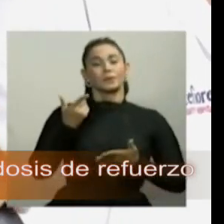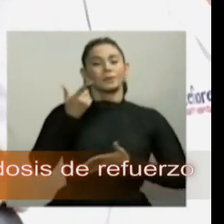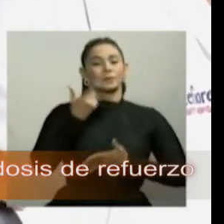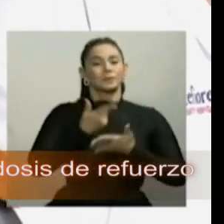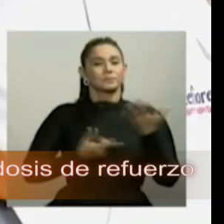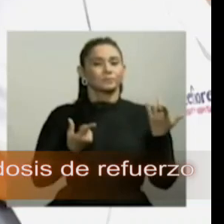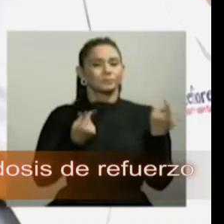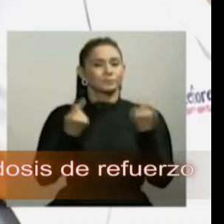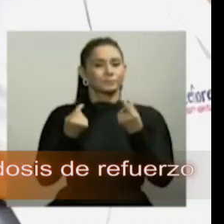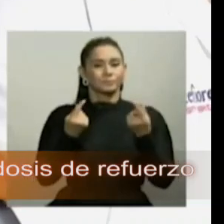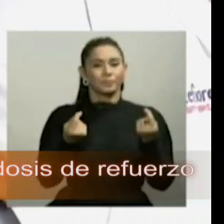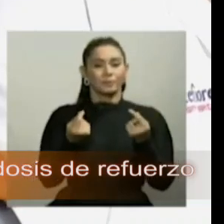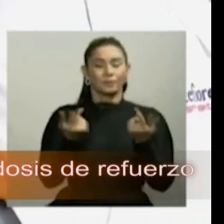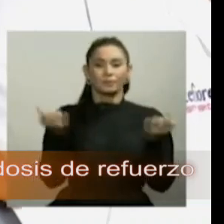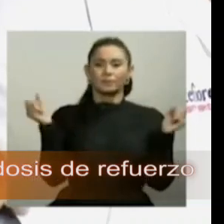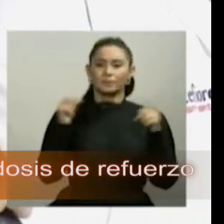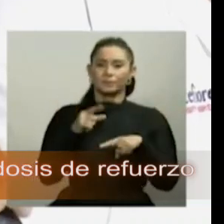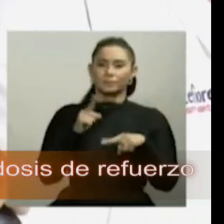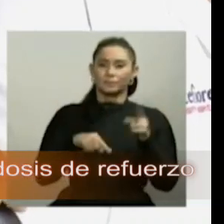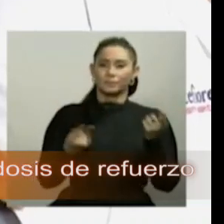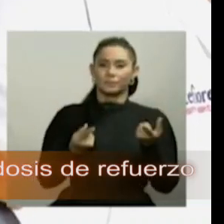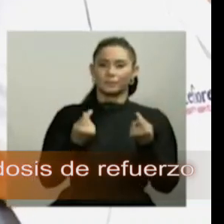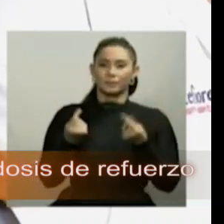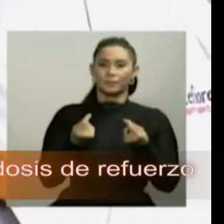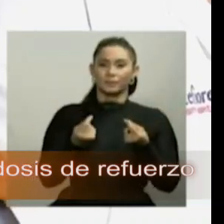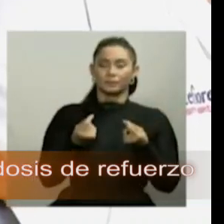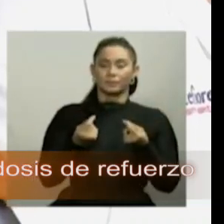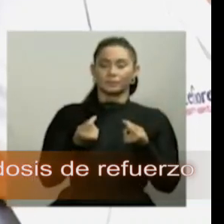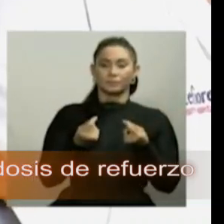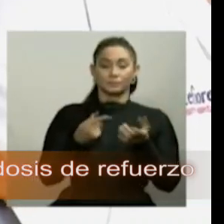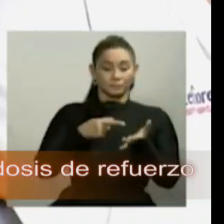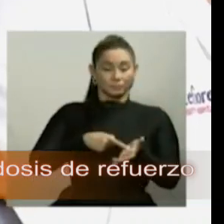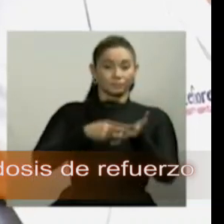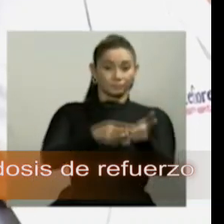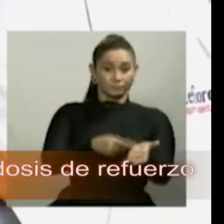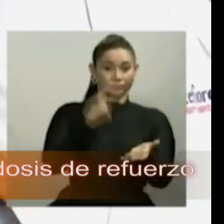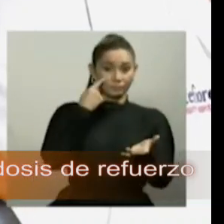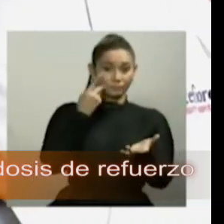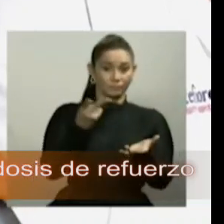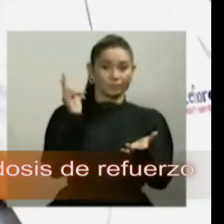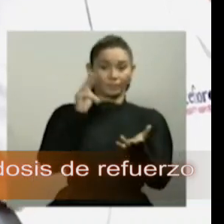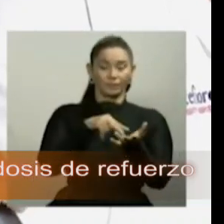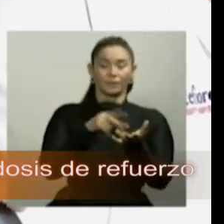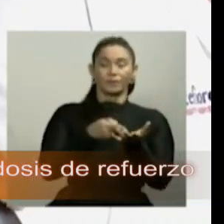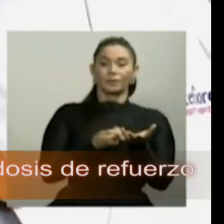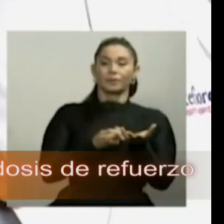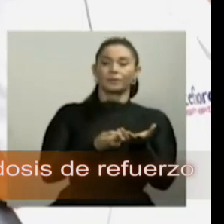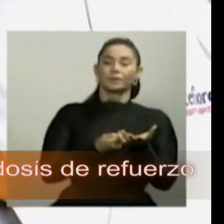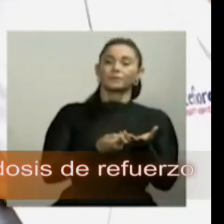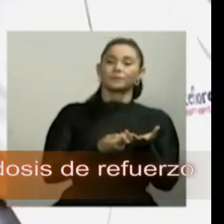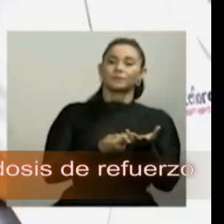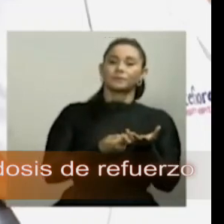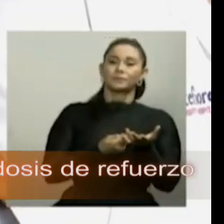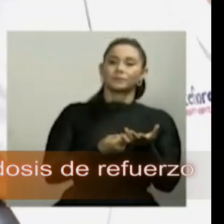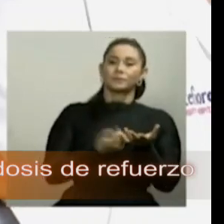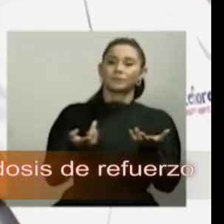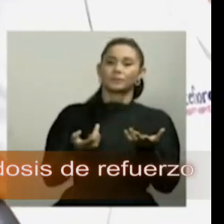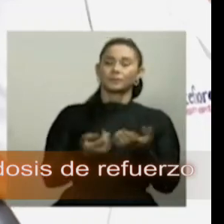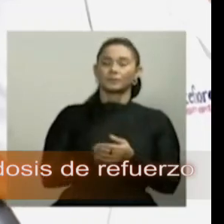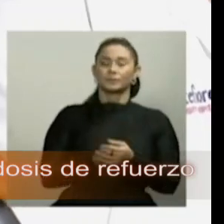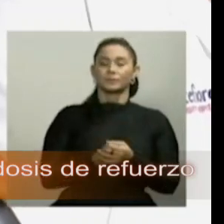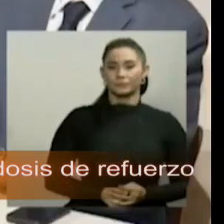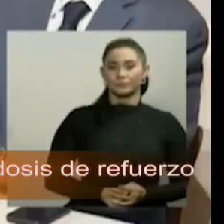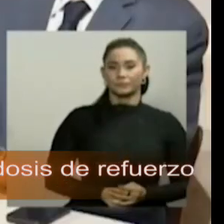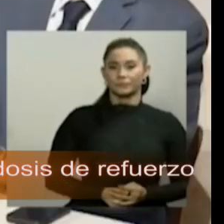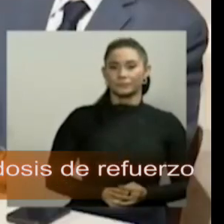qué pudiera pasar si hacemos esto, yo no creo, y la evidencia ha ido comenzando a verse, que va a pasar a grandes efectos